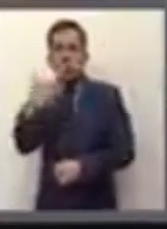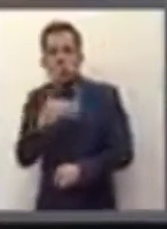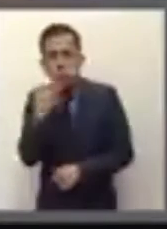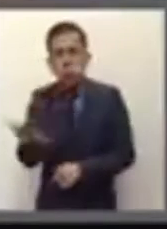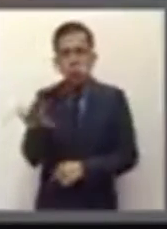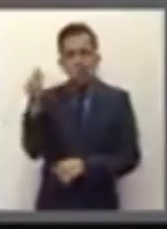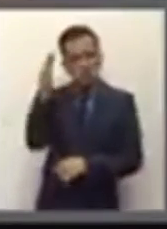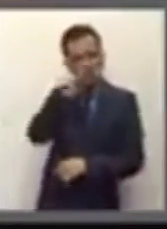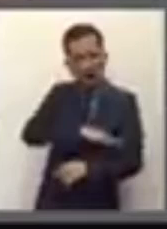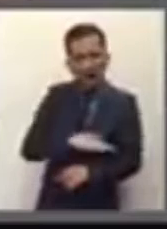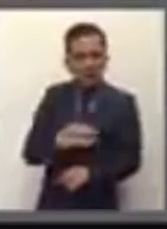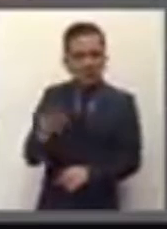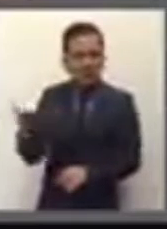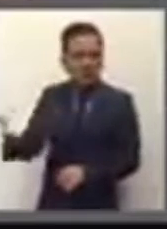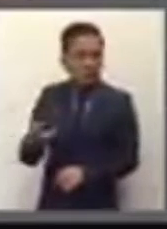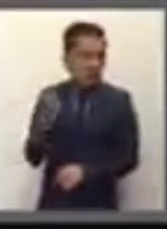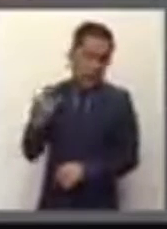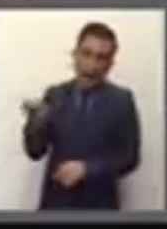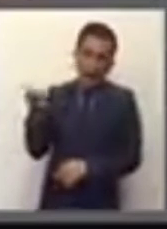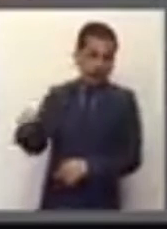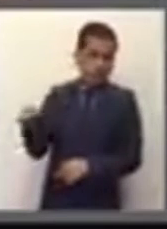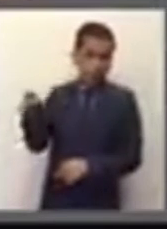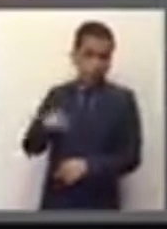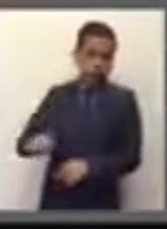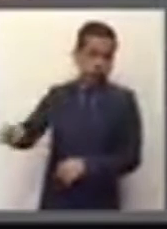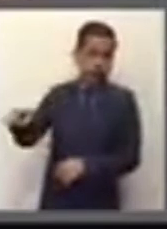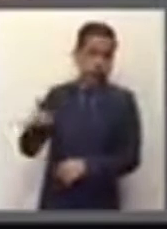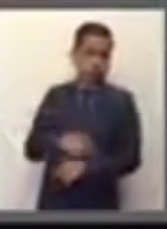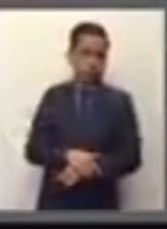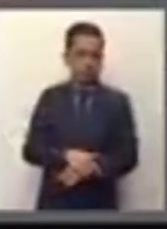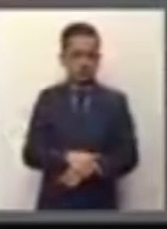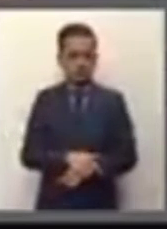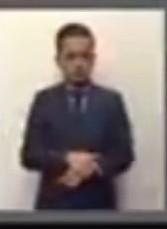farsa. Esos son ustedes.